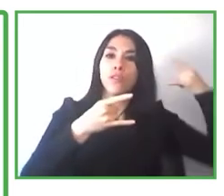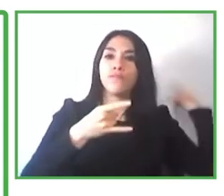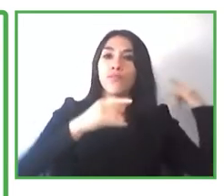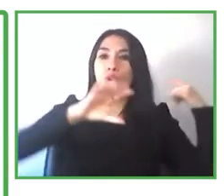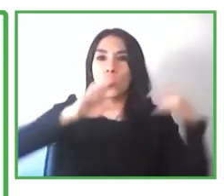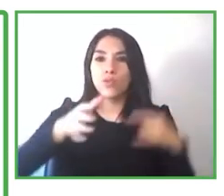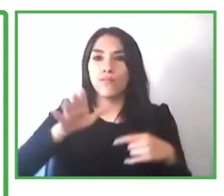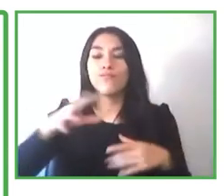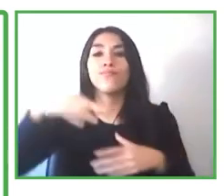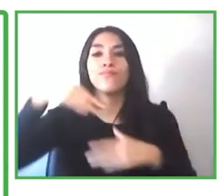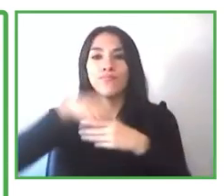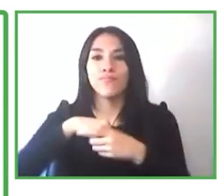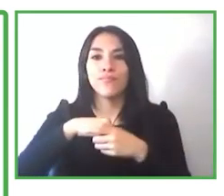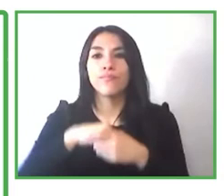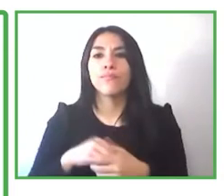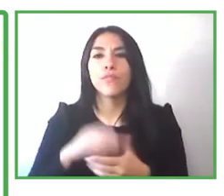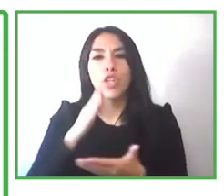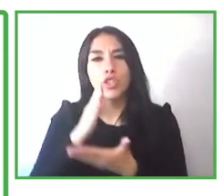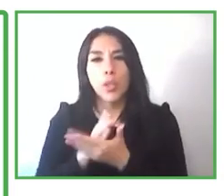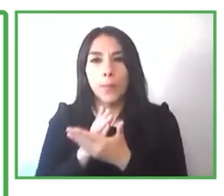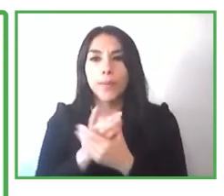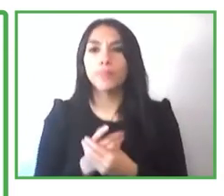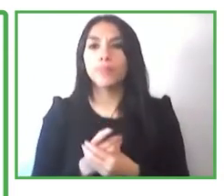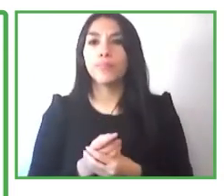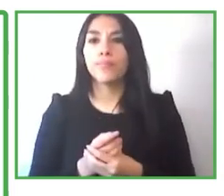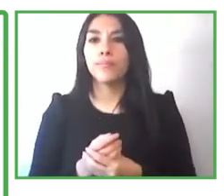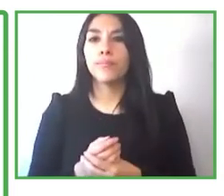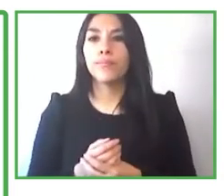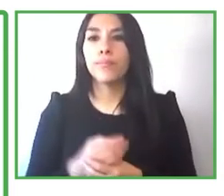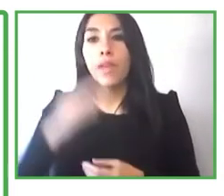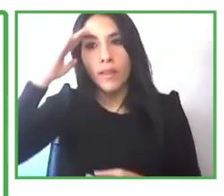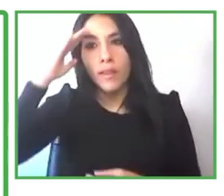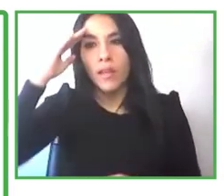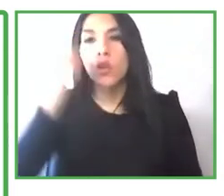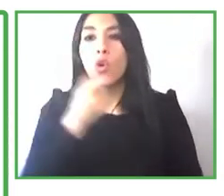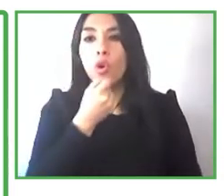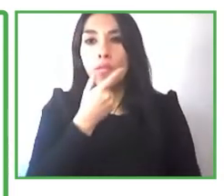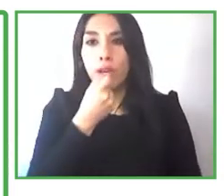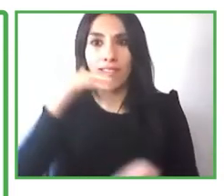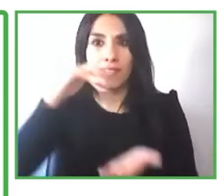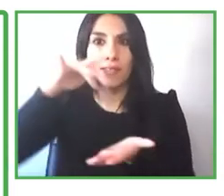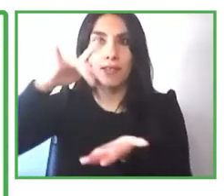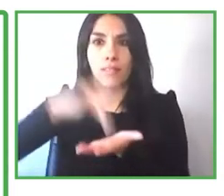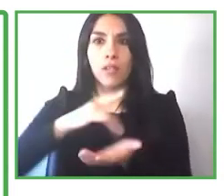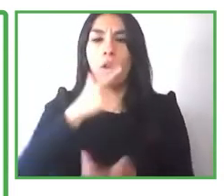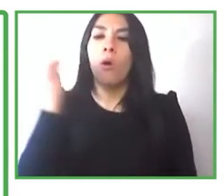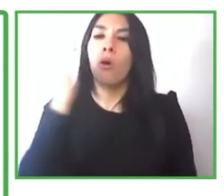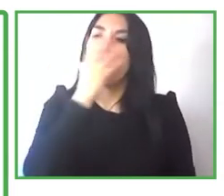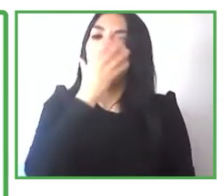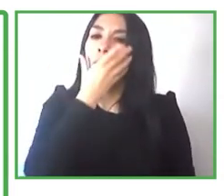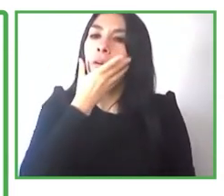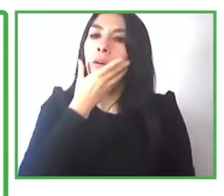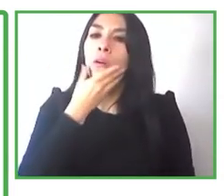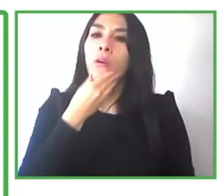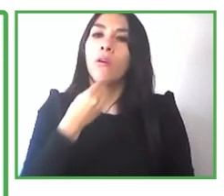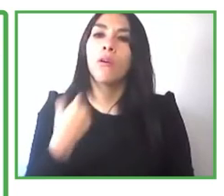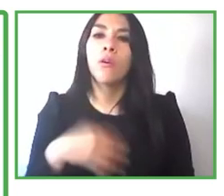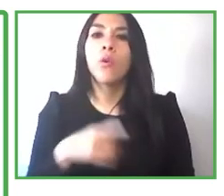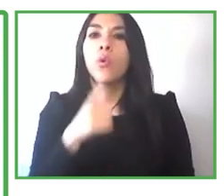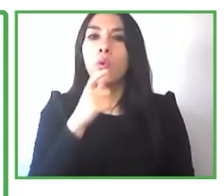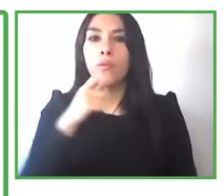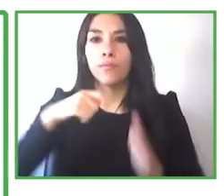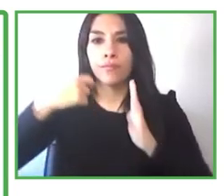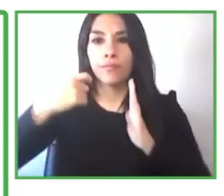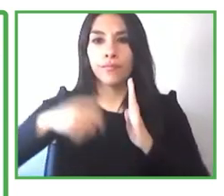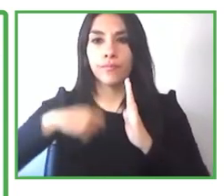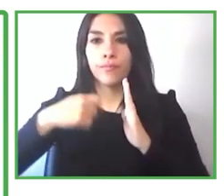College en Dublín, en Irlanda, es hermoso, y tenemos un programa de certificación de 2 años para